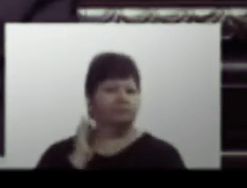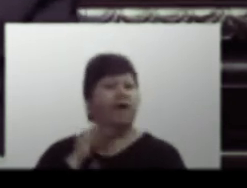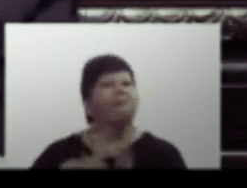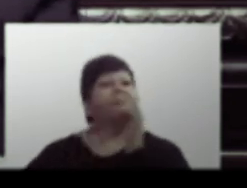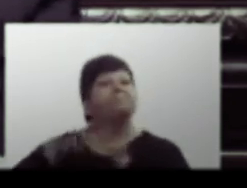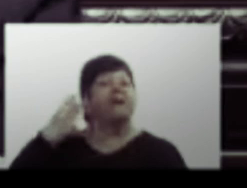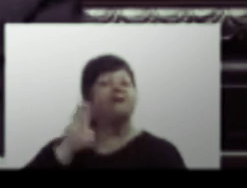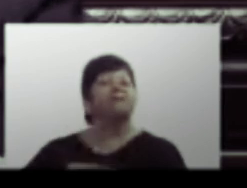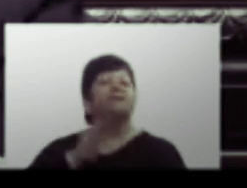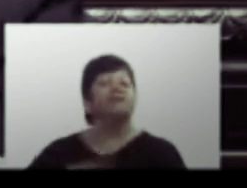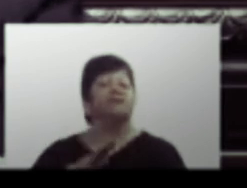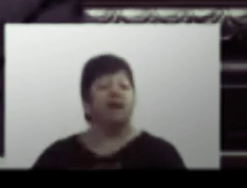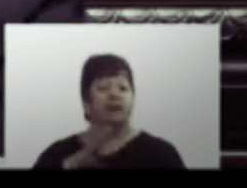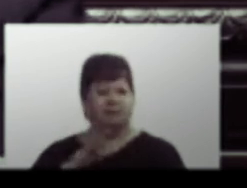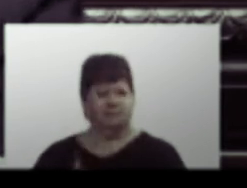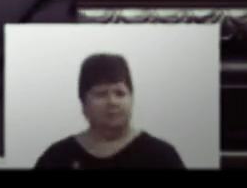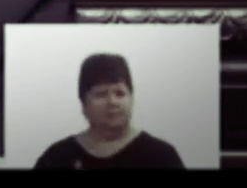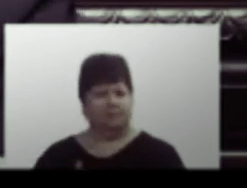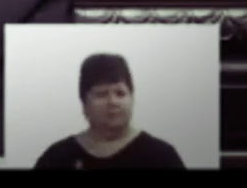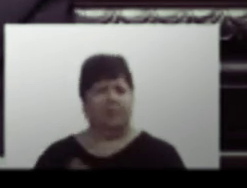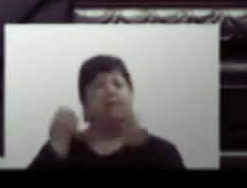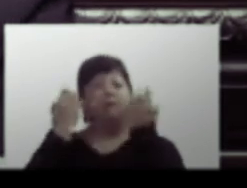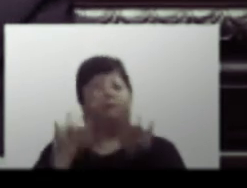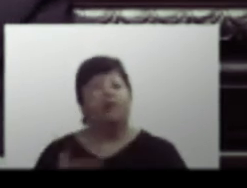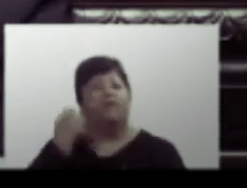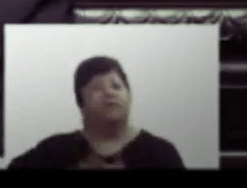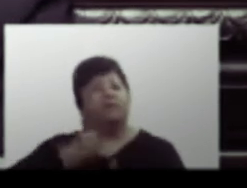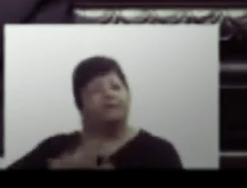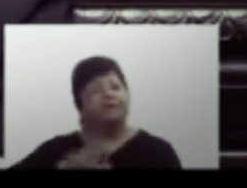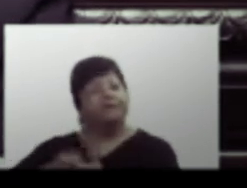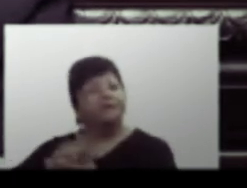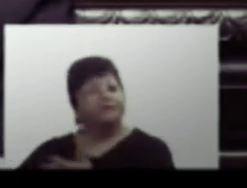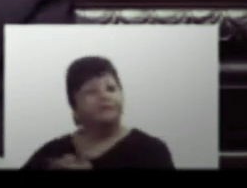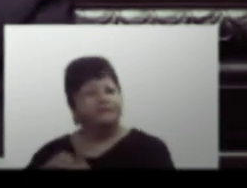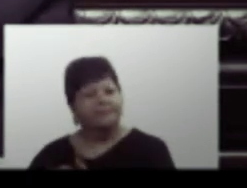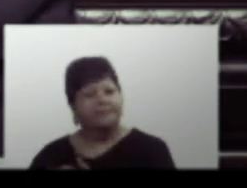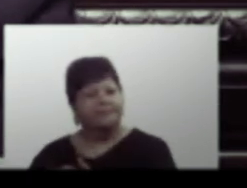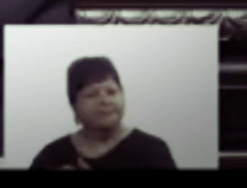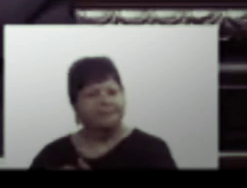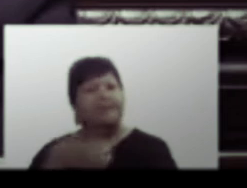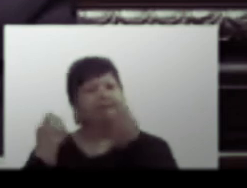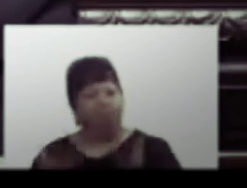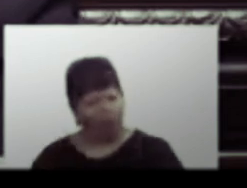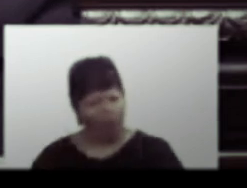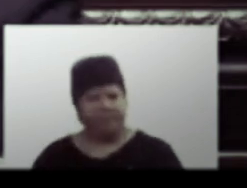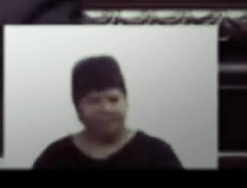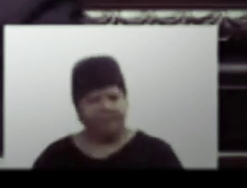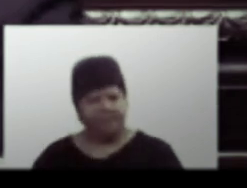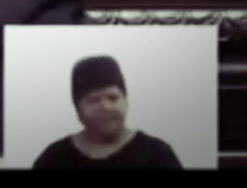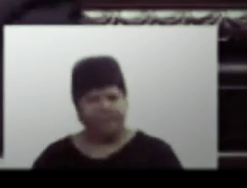Tiene más responsabilidades. Y por eso es que yo he insistido, y por eso me parece